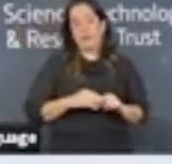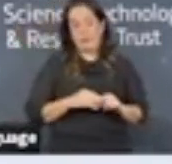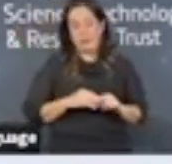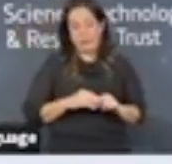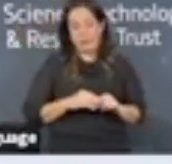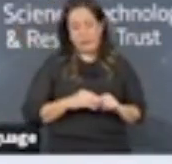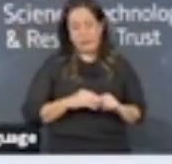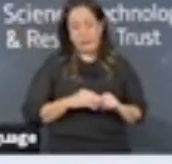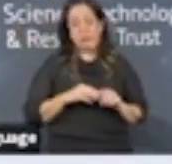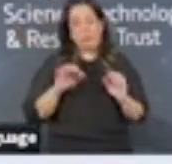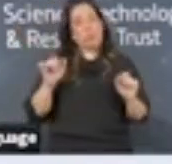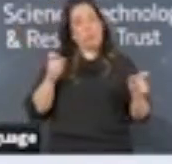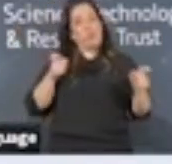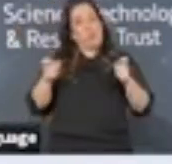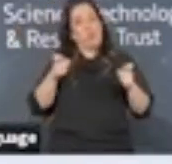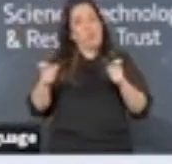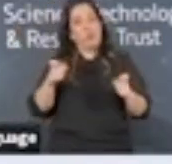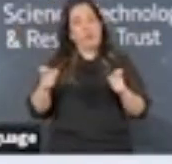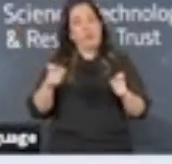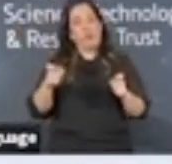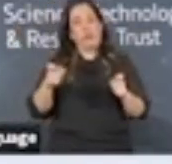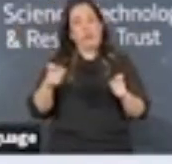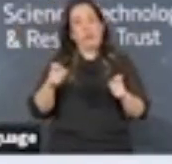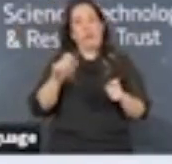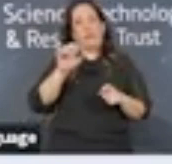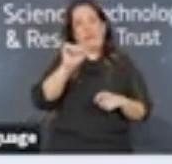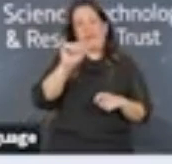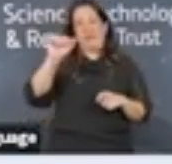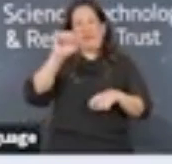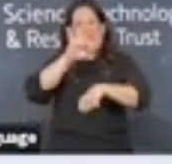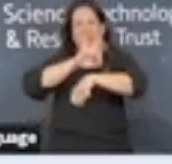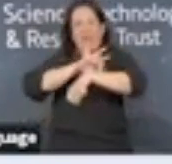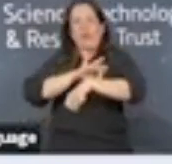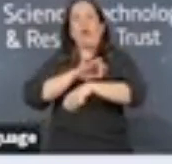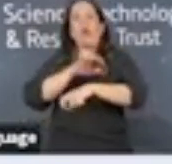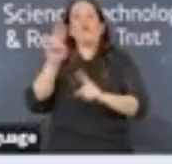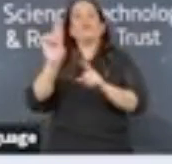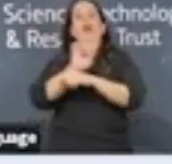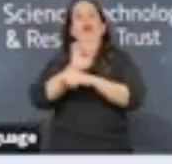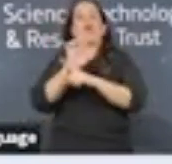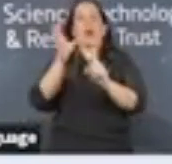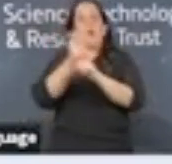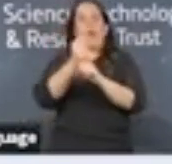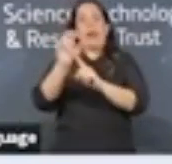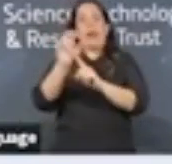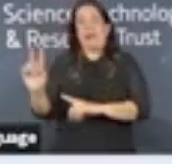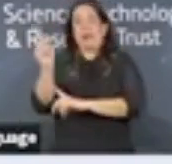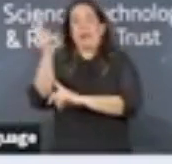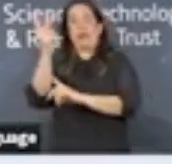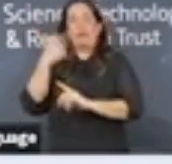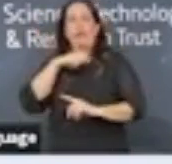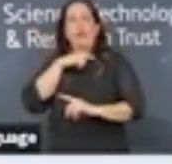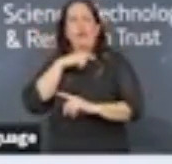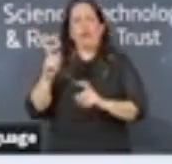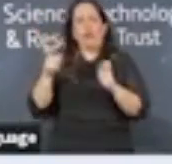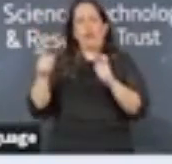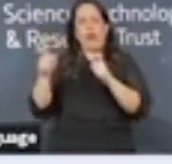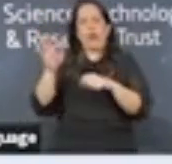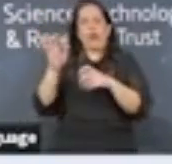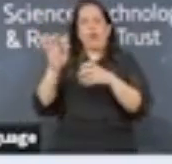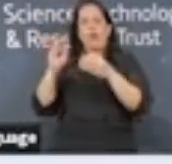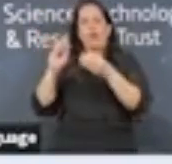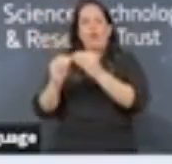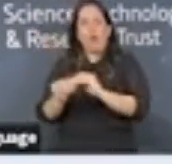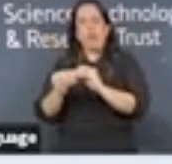podemos controlar a Aedes aegypti usando trampas. Y segundo es que si mantenemos el número de mosquitos por debajo de 2